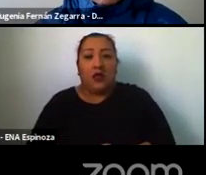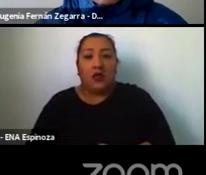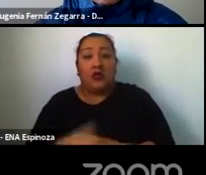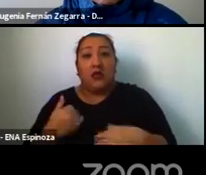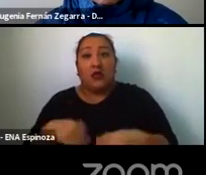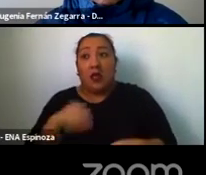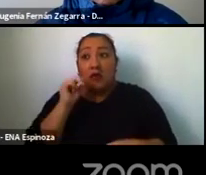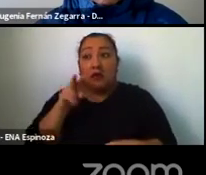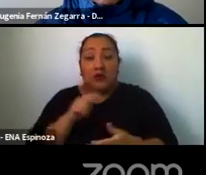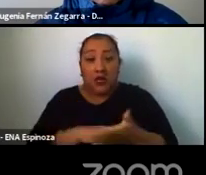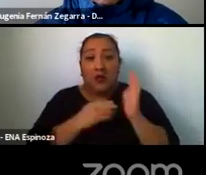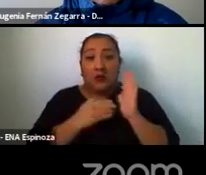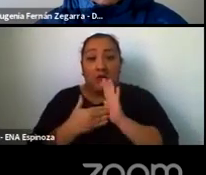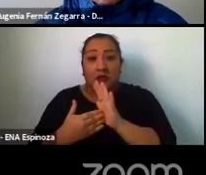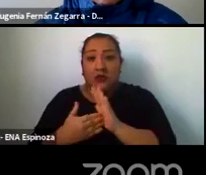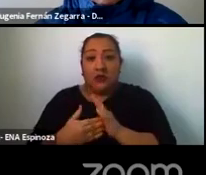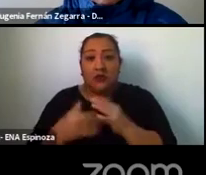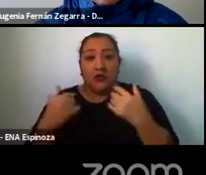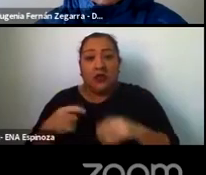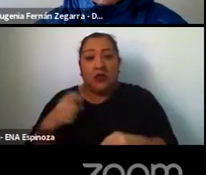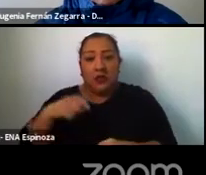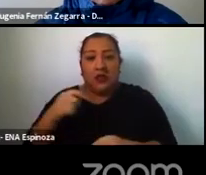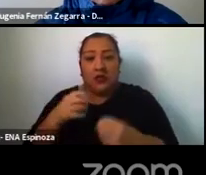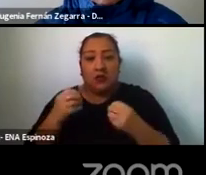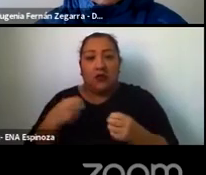en la presentación, se requieren porque